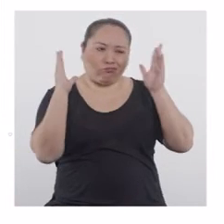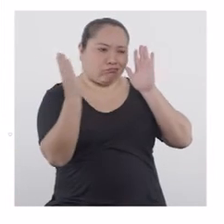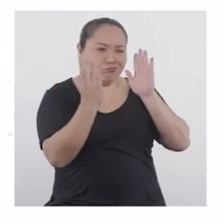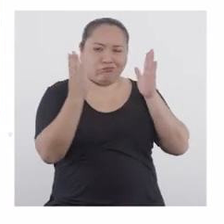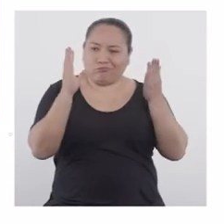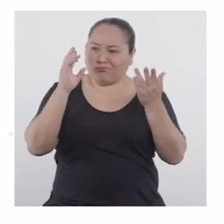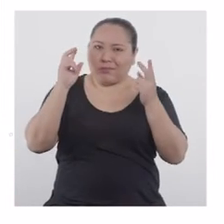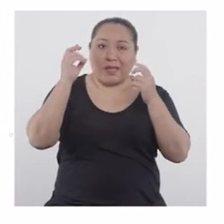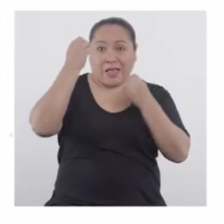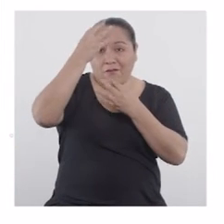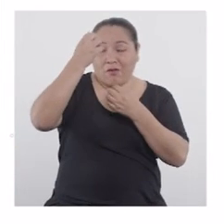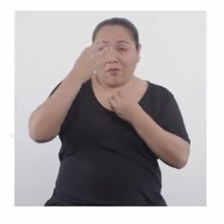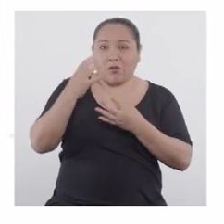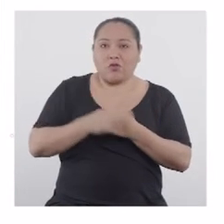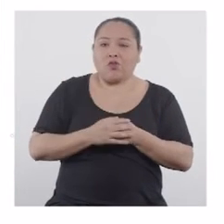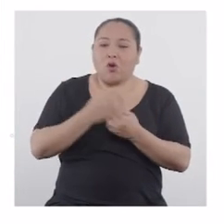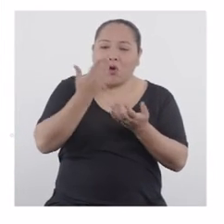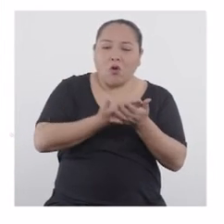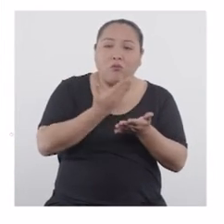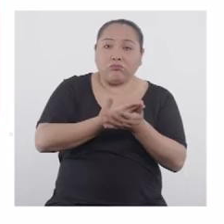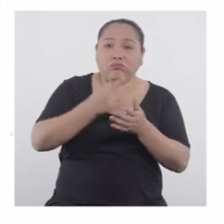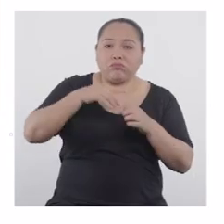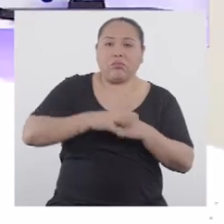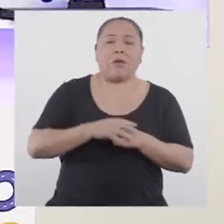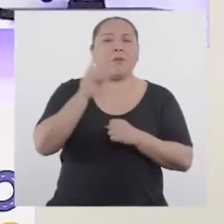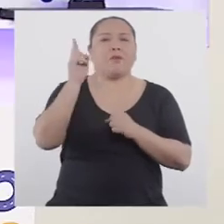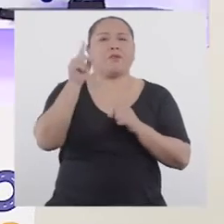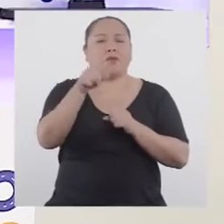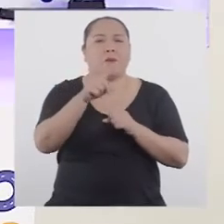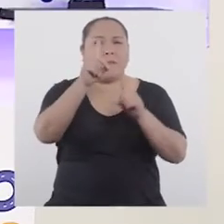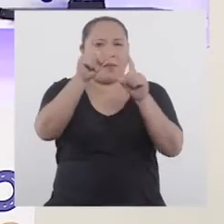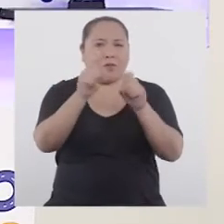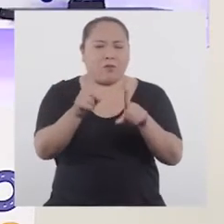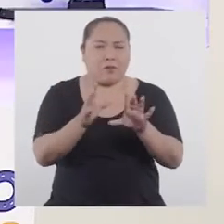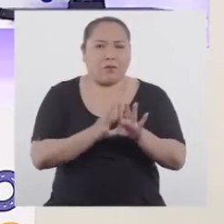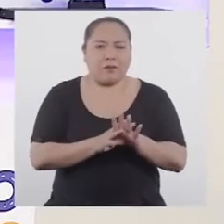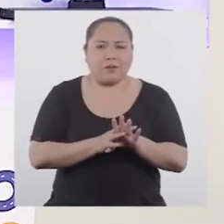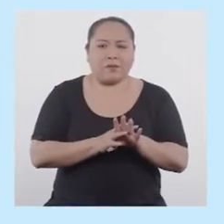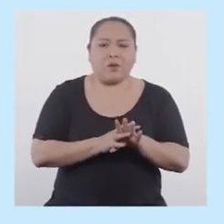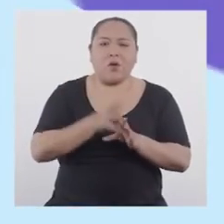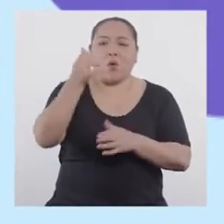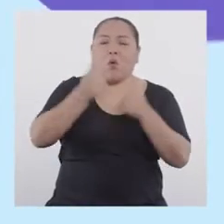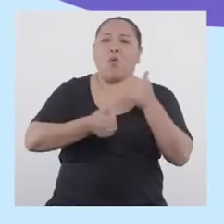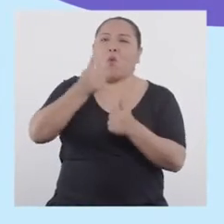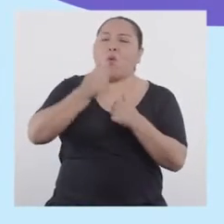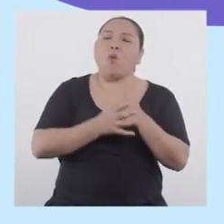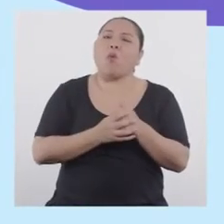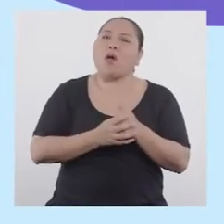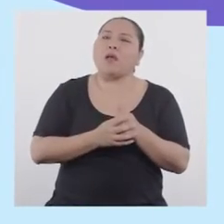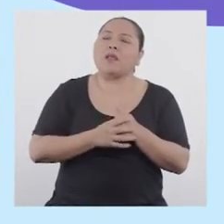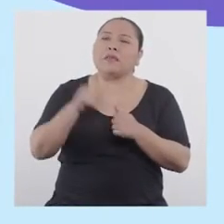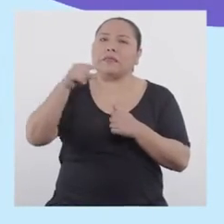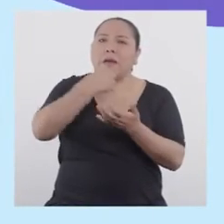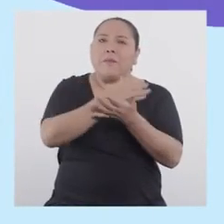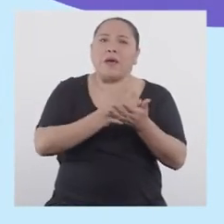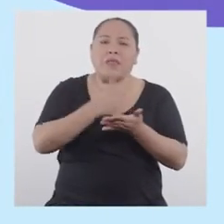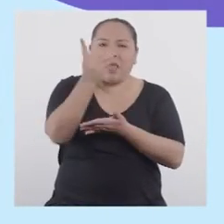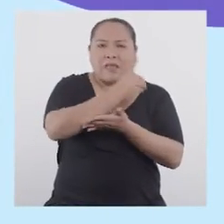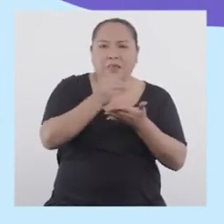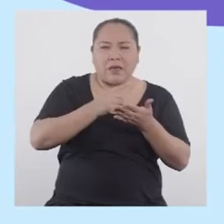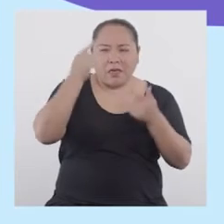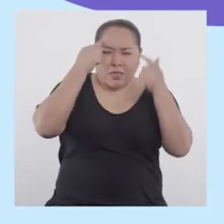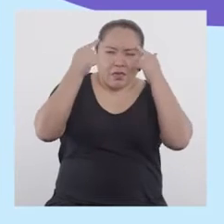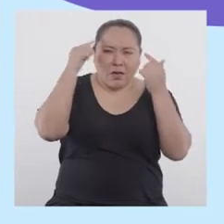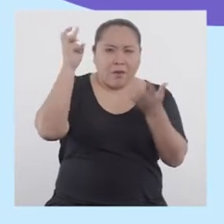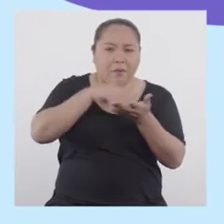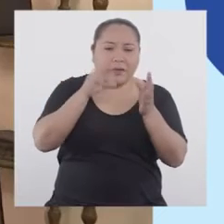información obtenida con el estado de nuestro proyecto. Profesor, preguntas. ¿Cuál de las fases del design thinking es